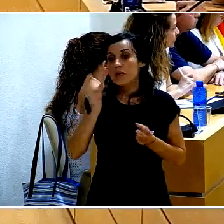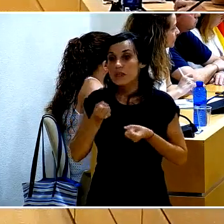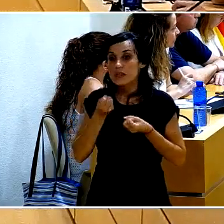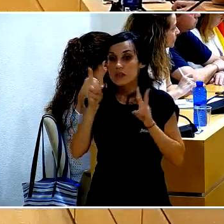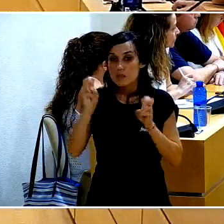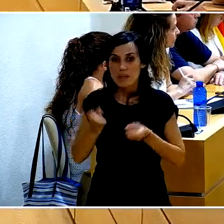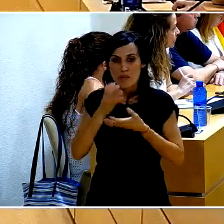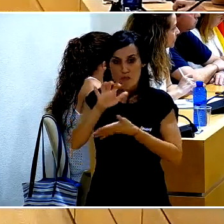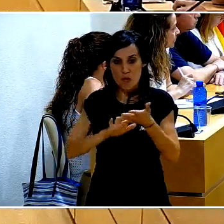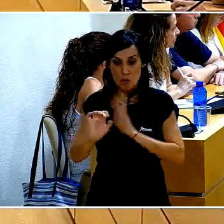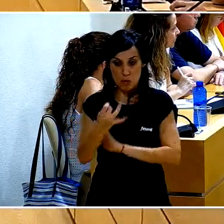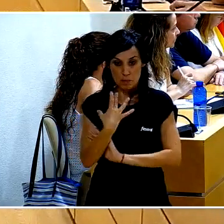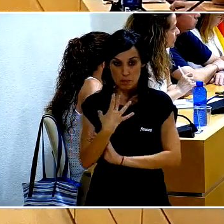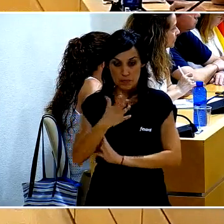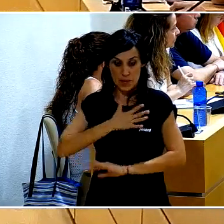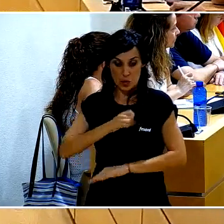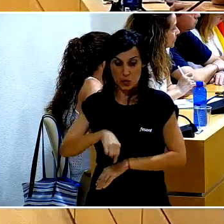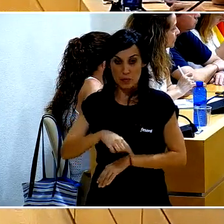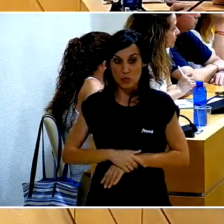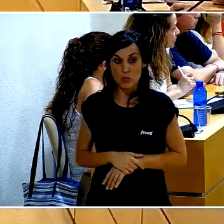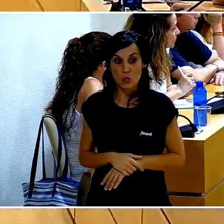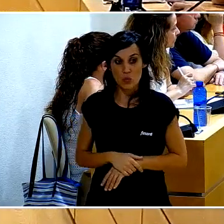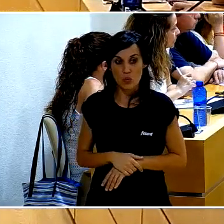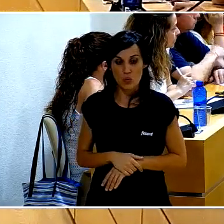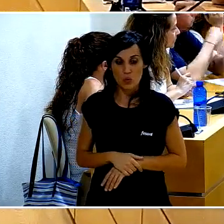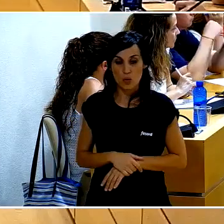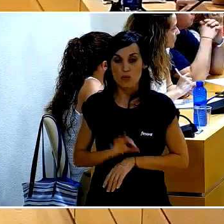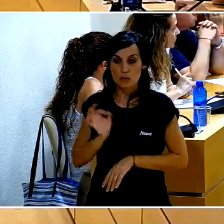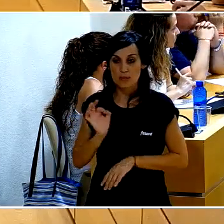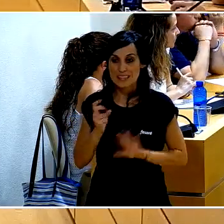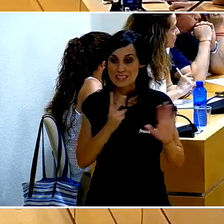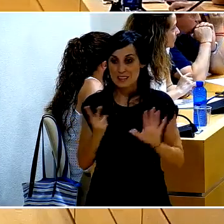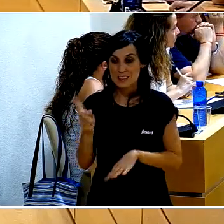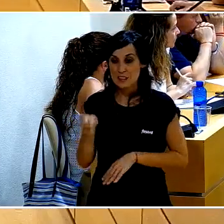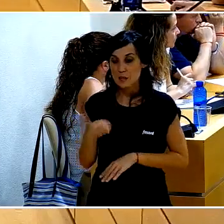que nos han remitido de este ayuntamiento, efectivamente hay